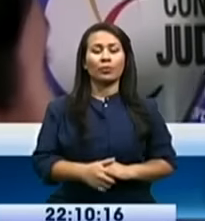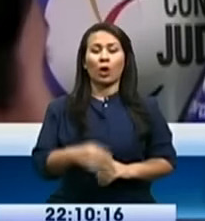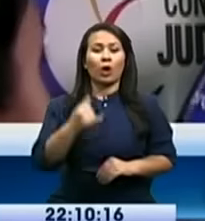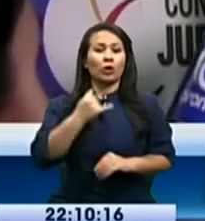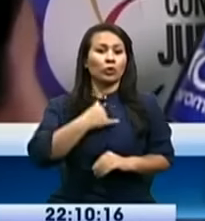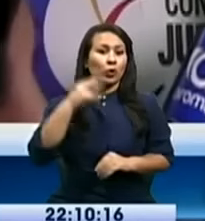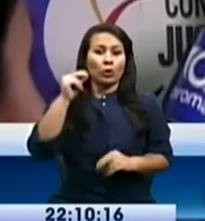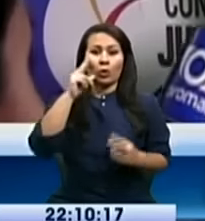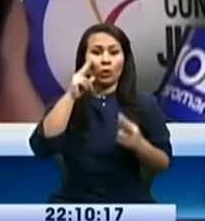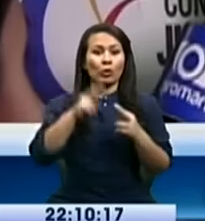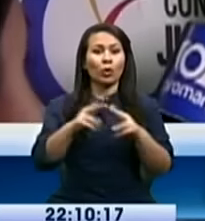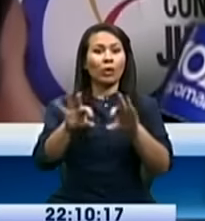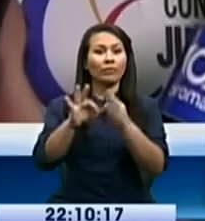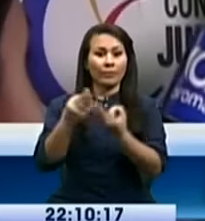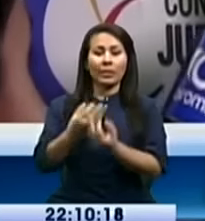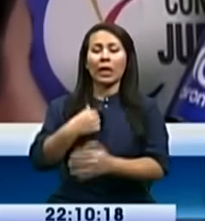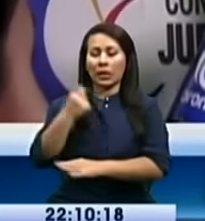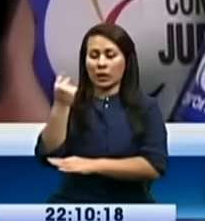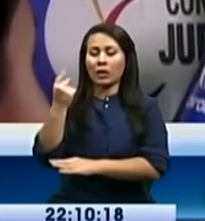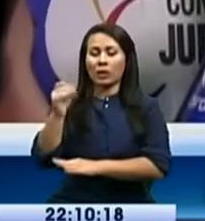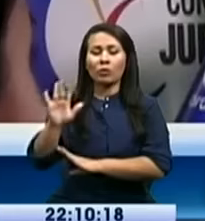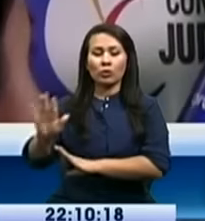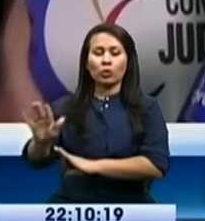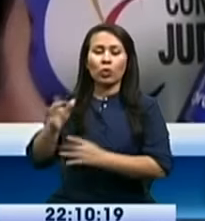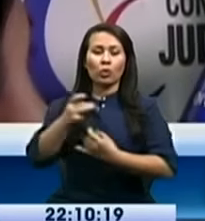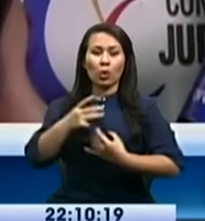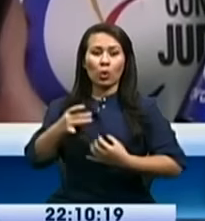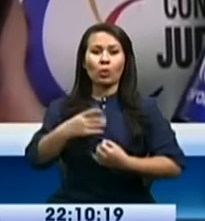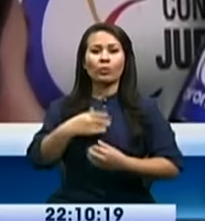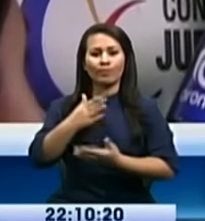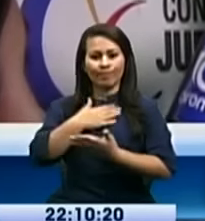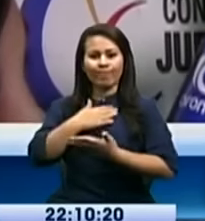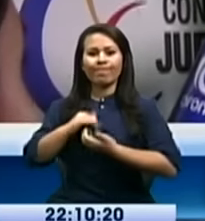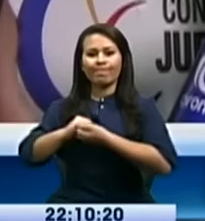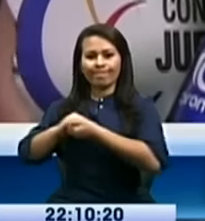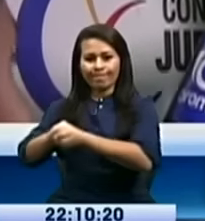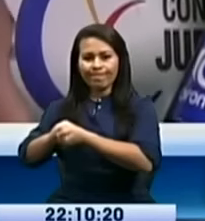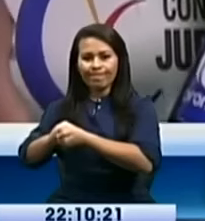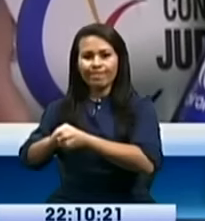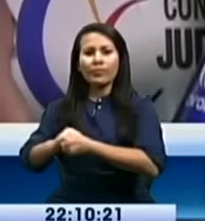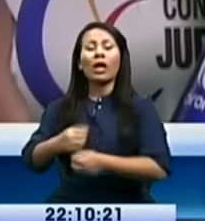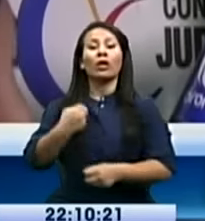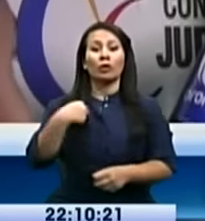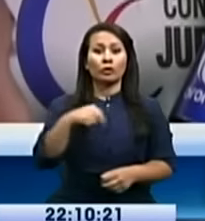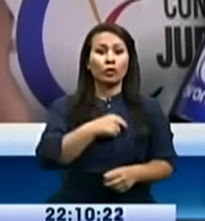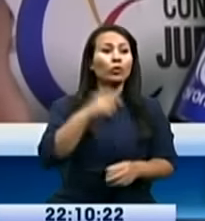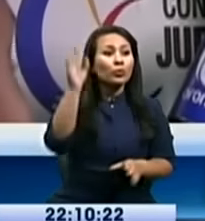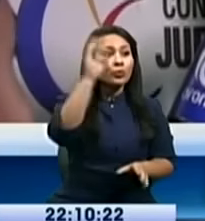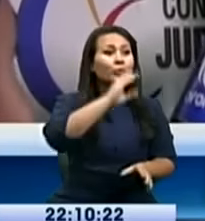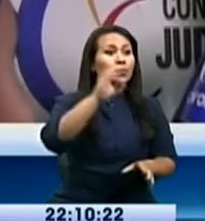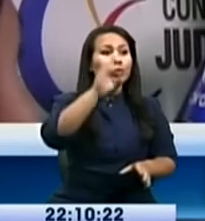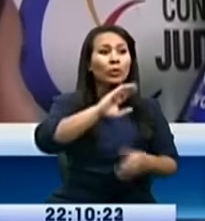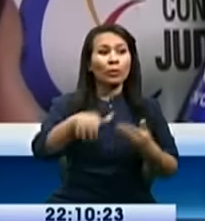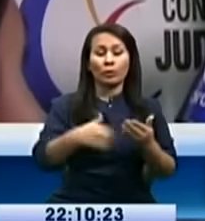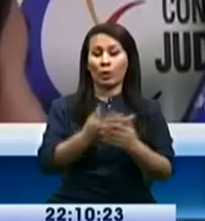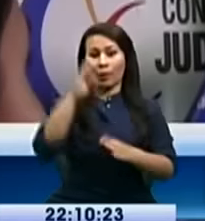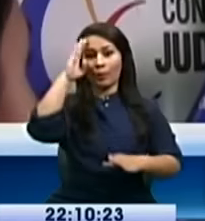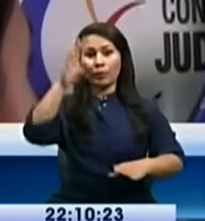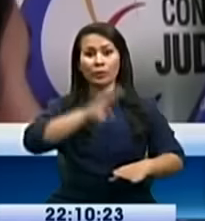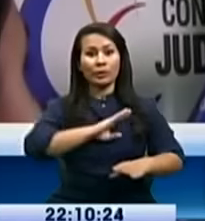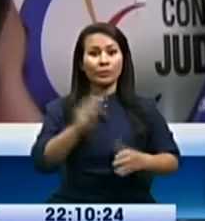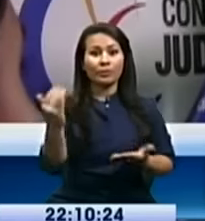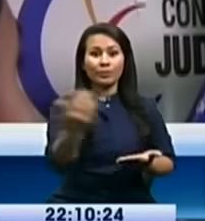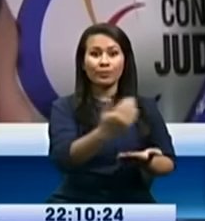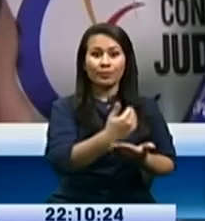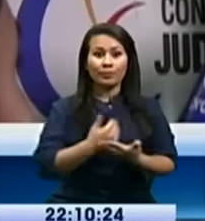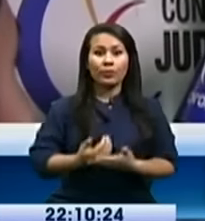familia, entendemos su dolor y nos solidarizamos. Pues la mejor manera de solidarizarse es que haya una investigación ágil, tanto a nivel policial como a nivel de